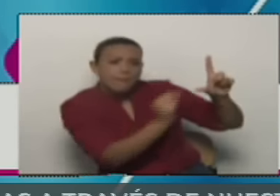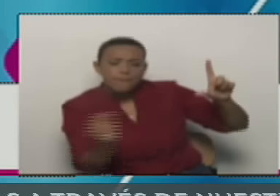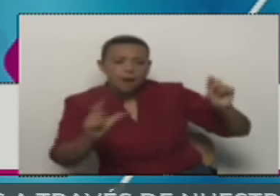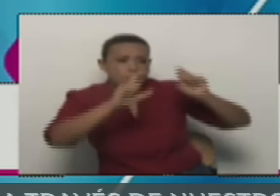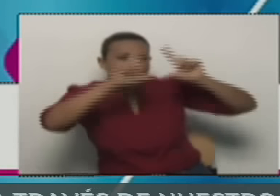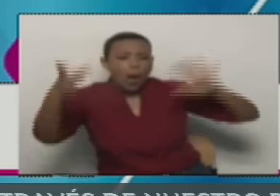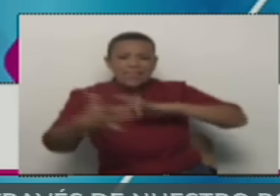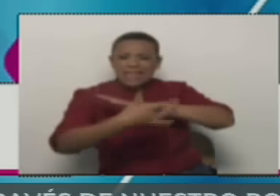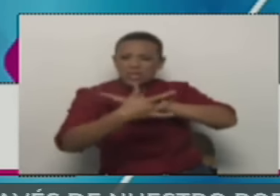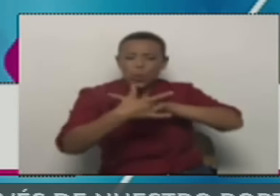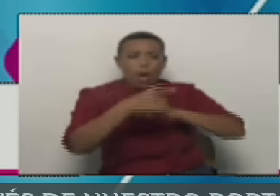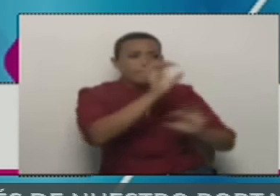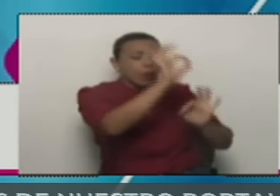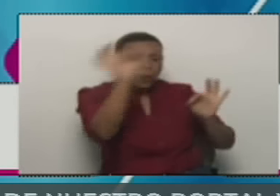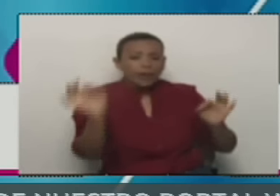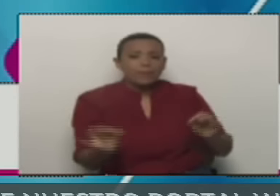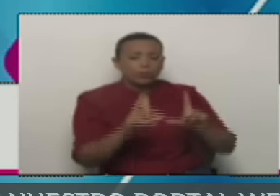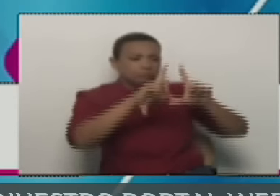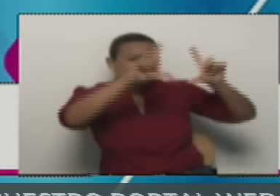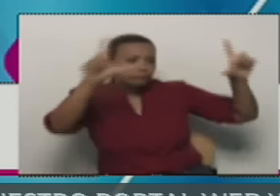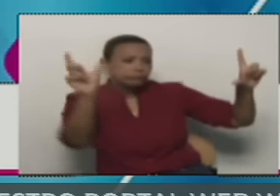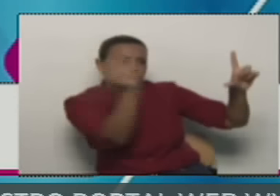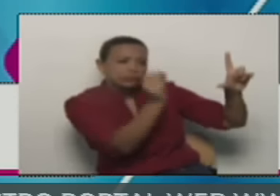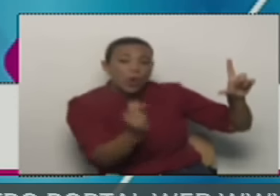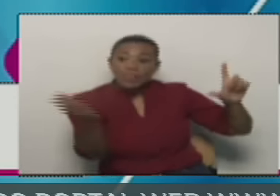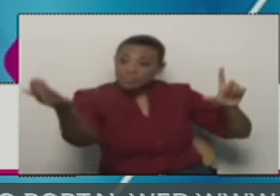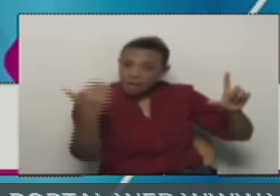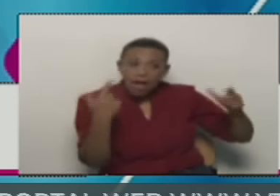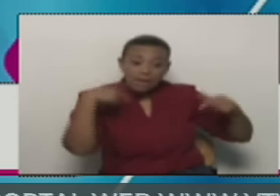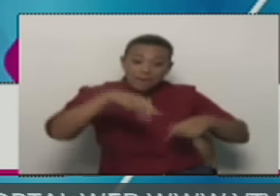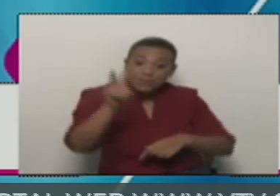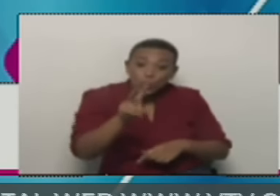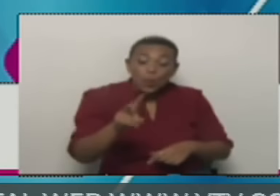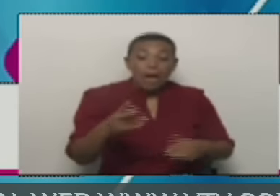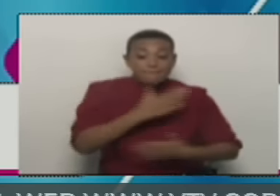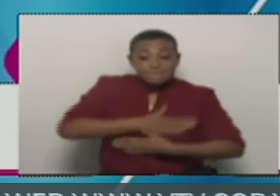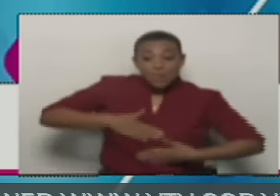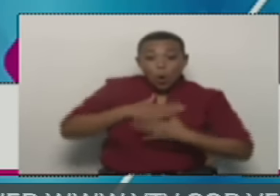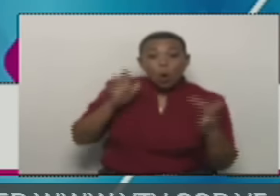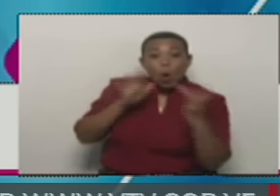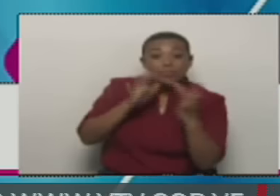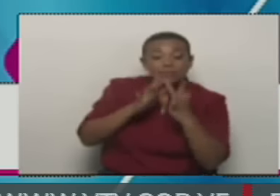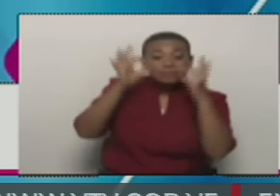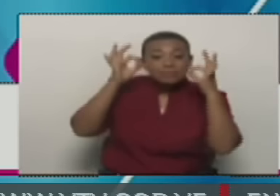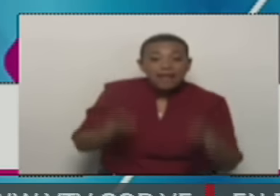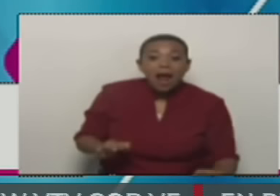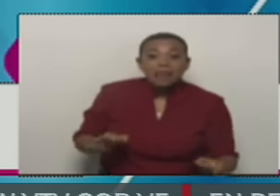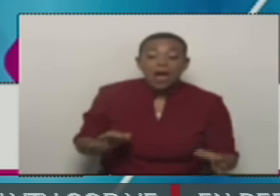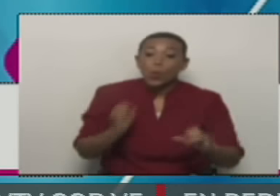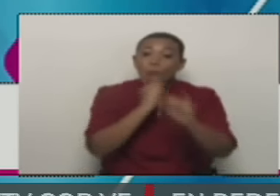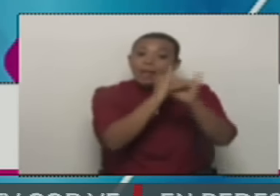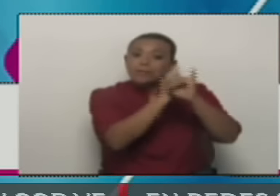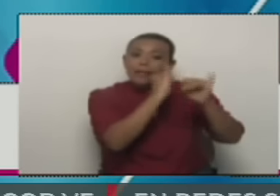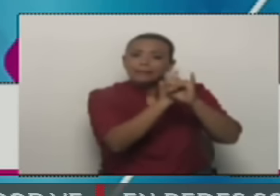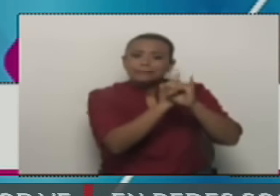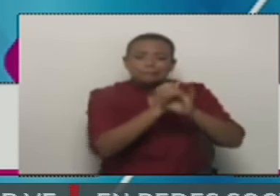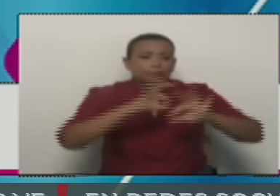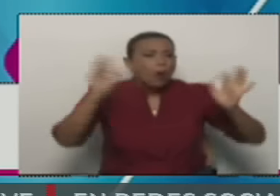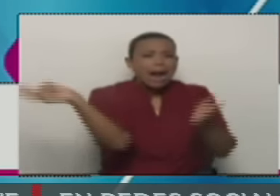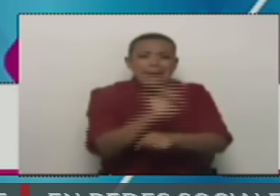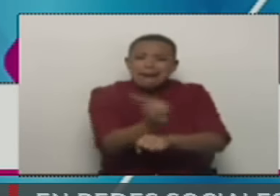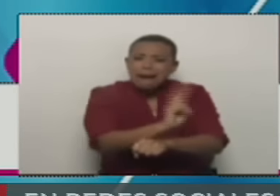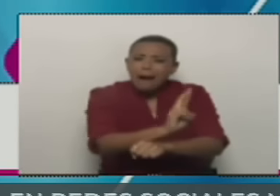máxima generación que se utilizan en China, traerlas a Venezuela y conectarlas con el Internet más veloz